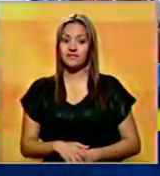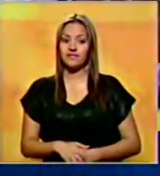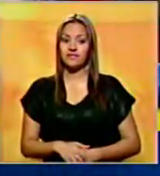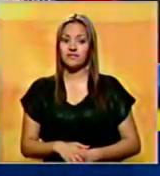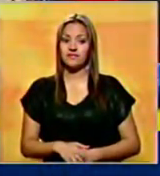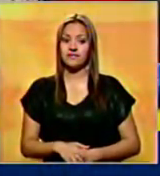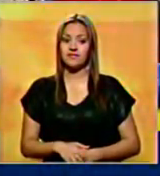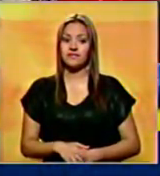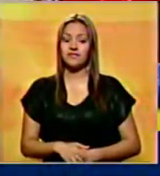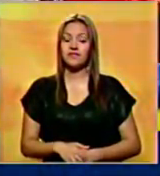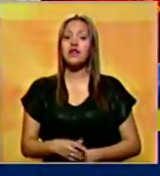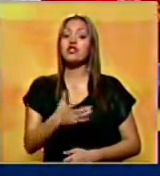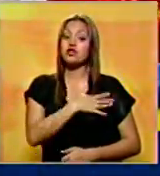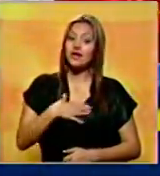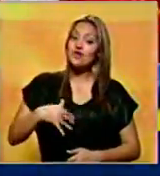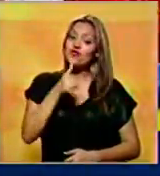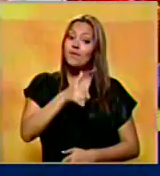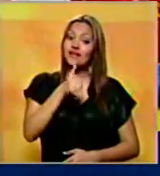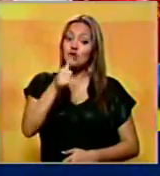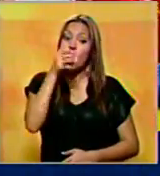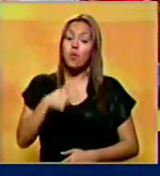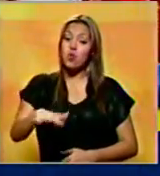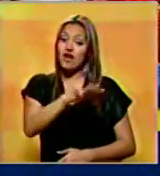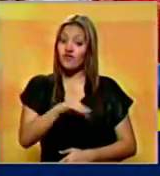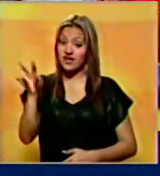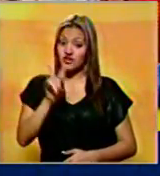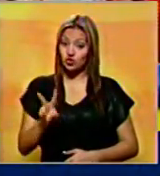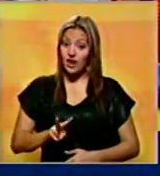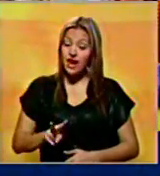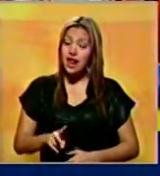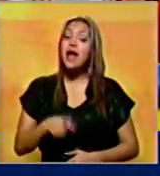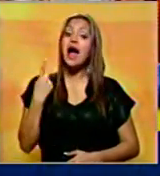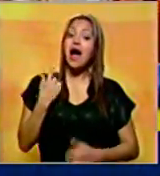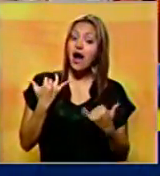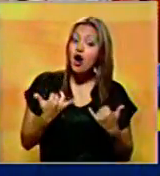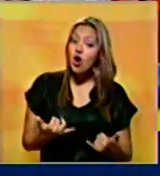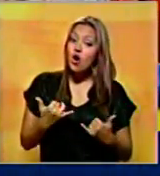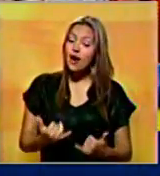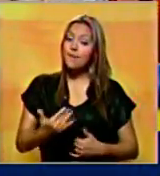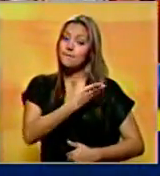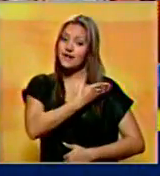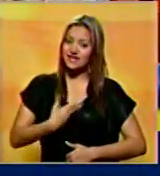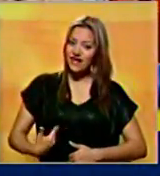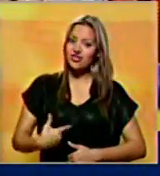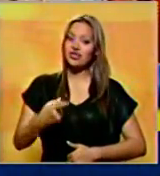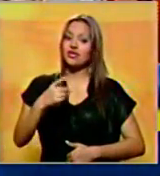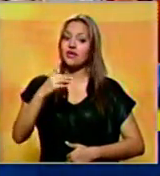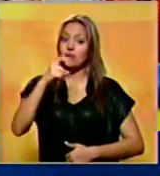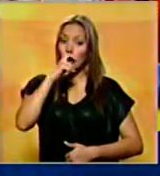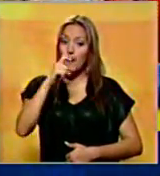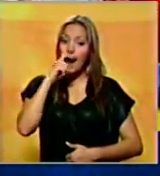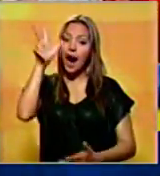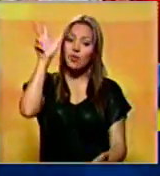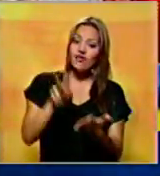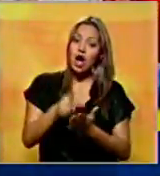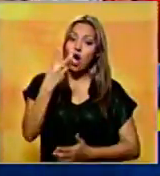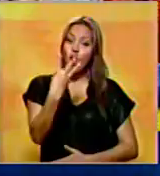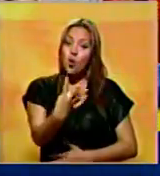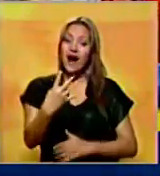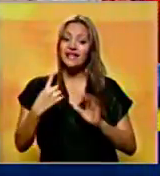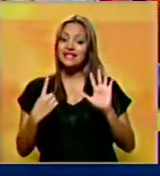gobierno de Venezuela... Yo quiero informarle al pueblo venezolano que con las medidas que ha tomado el presidente Nicolás Maduro se han aprobado más de